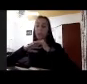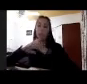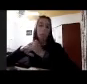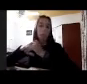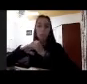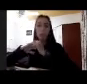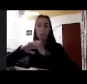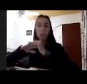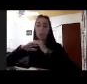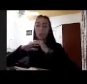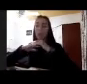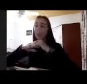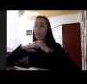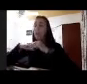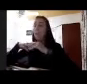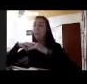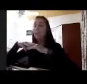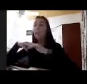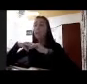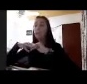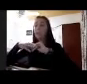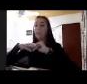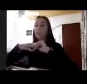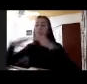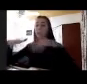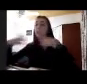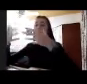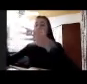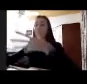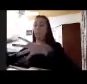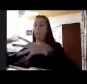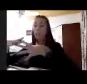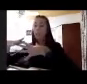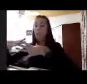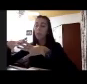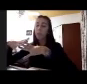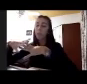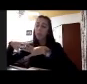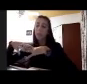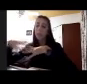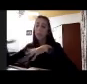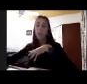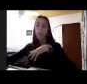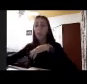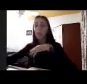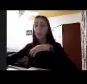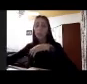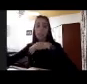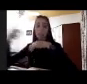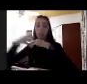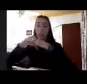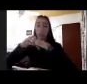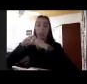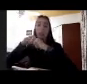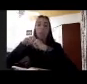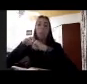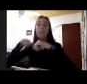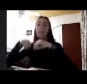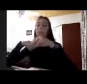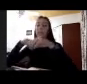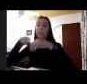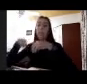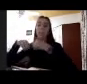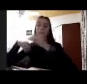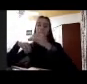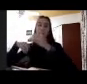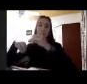de recreación, y que vos estés caminando, digamos, estés recorriendo este proyecto y que